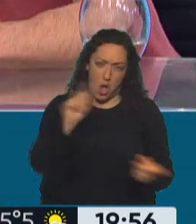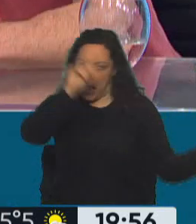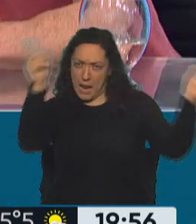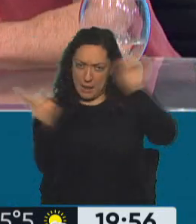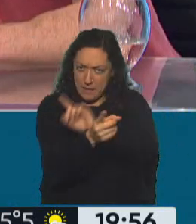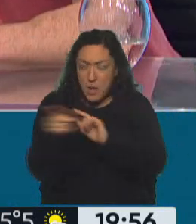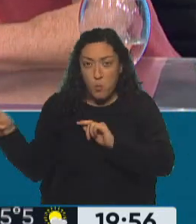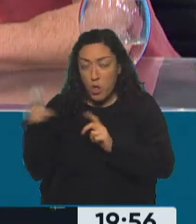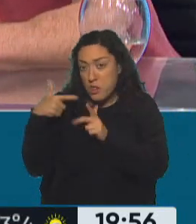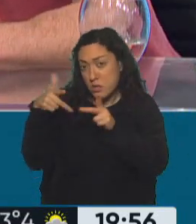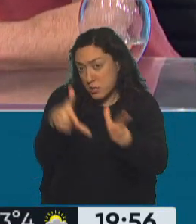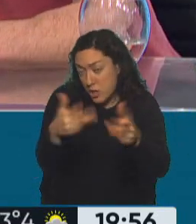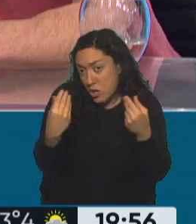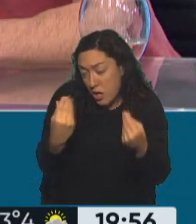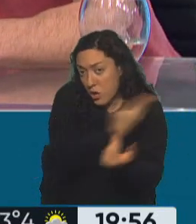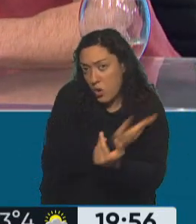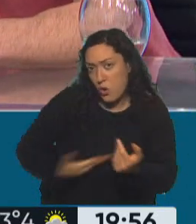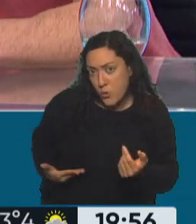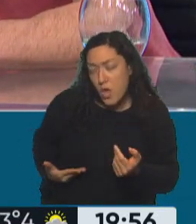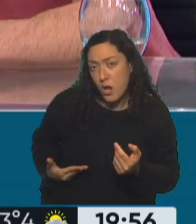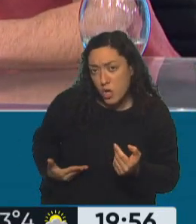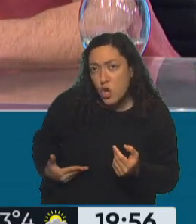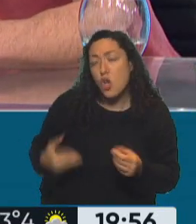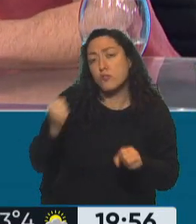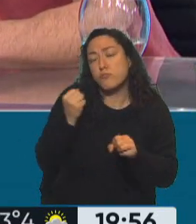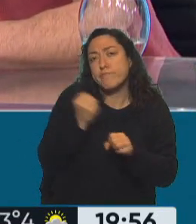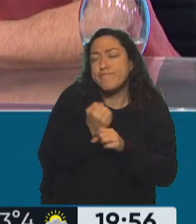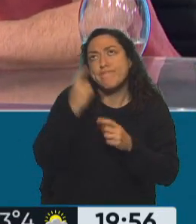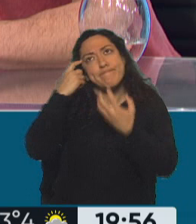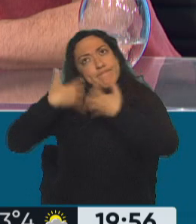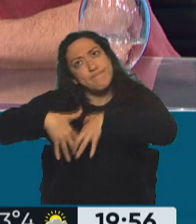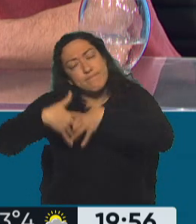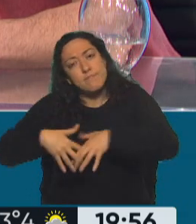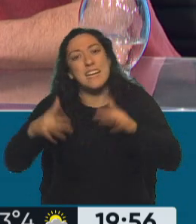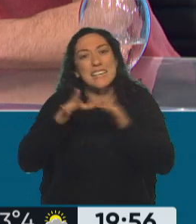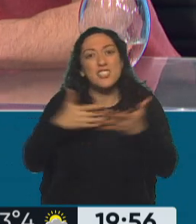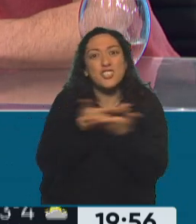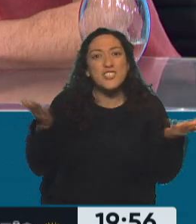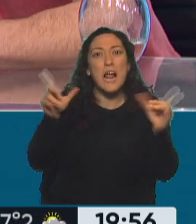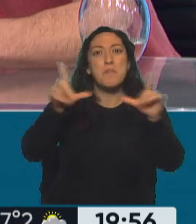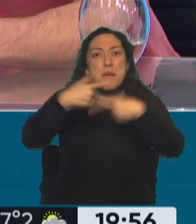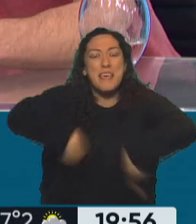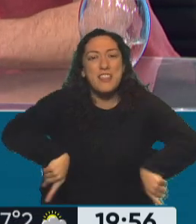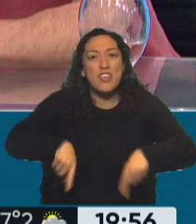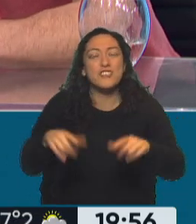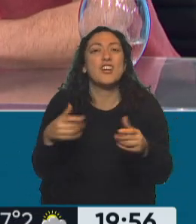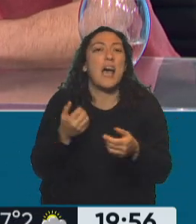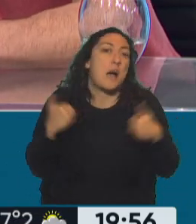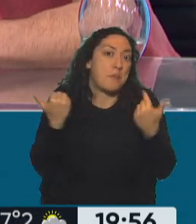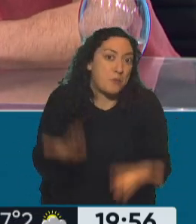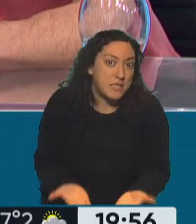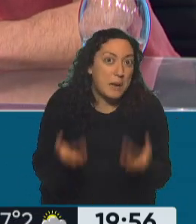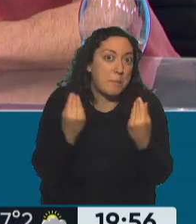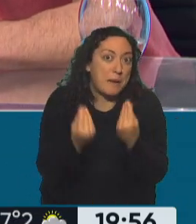estás diciendo es que el oficialismo no se tomó el trabajo de aprovechar esos medios, esas redes sociales, para